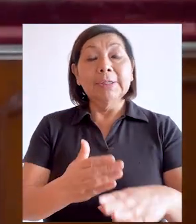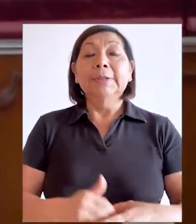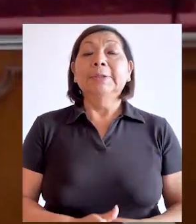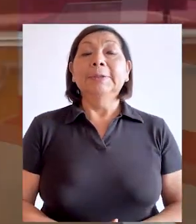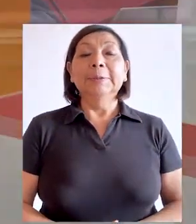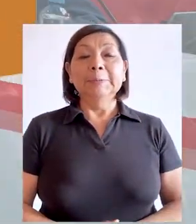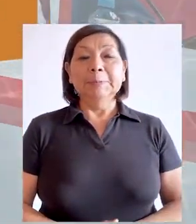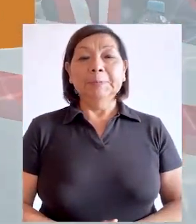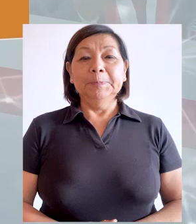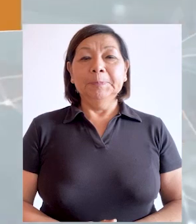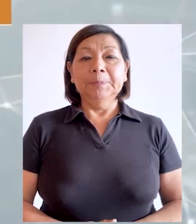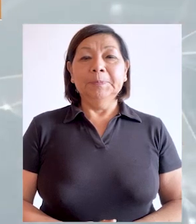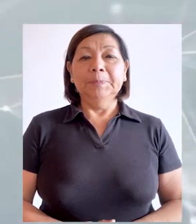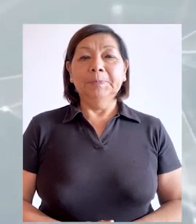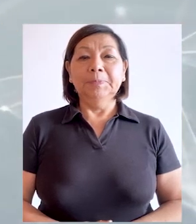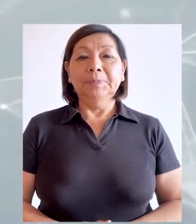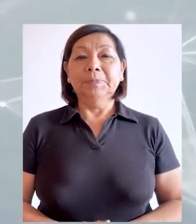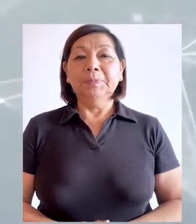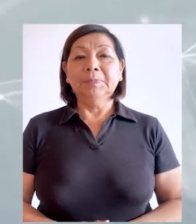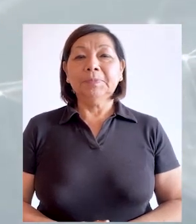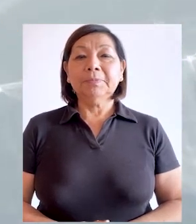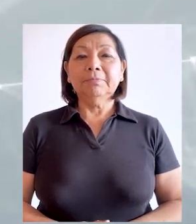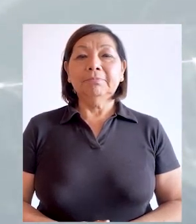en su oportunidad.